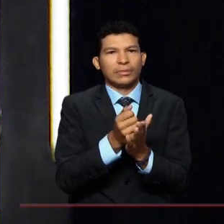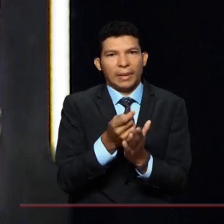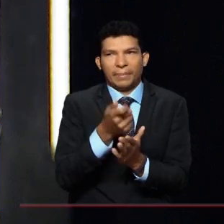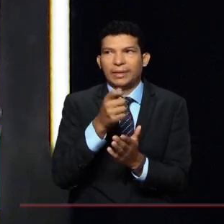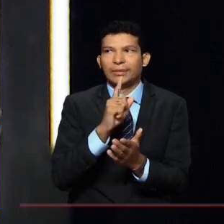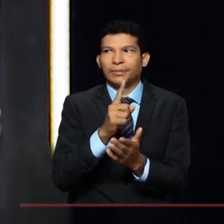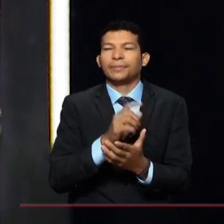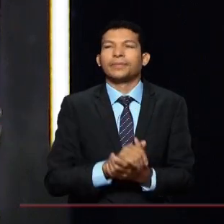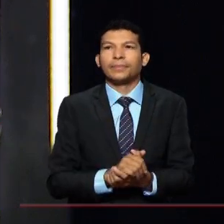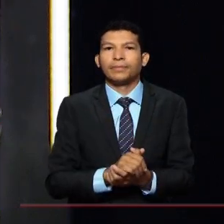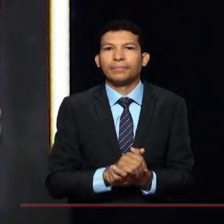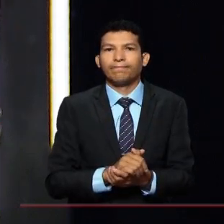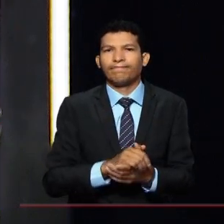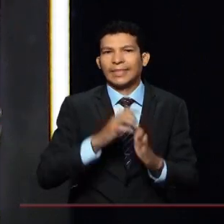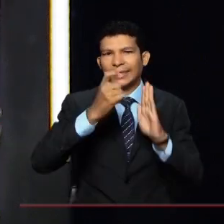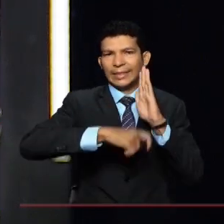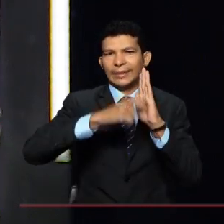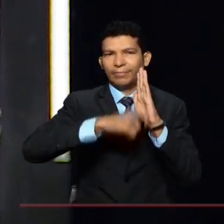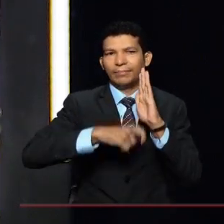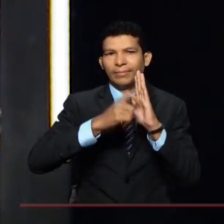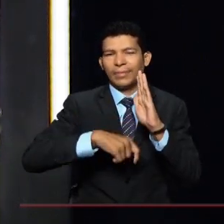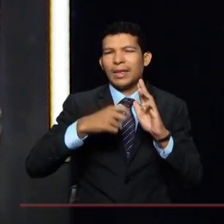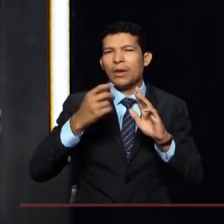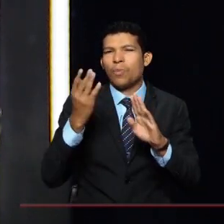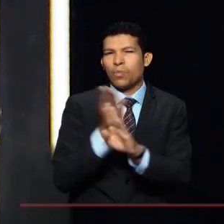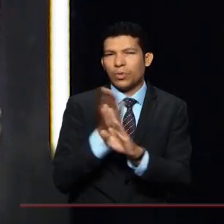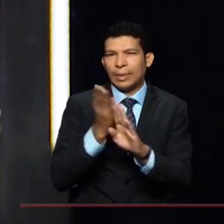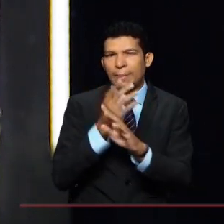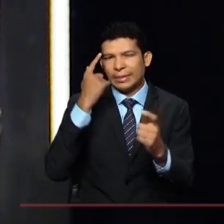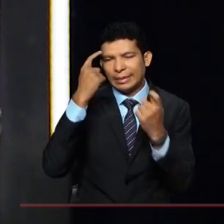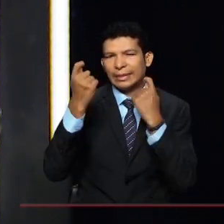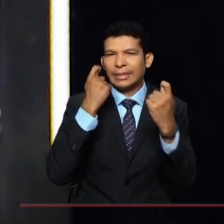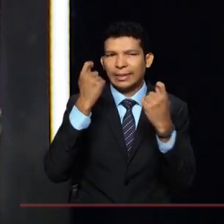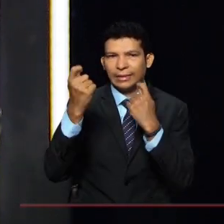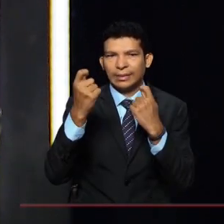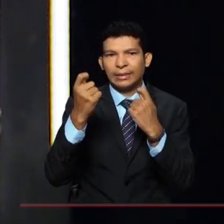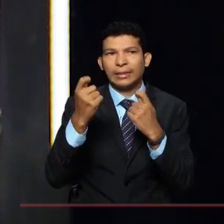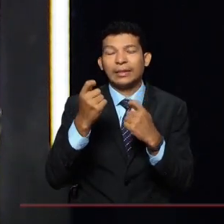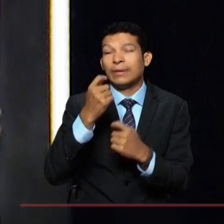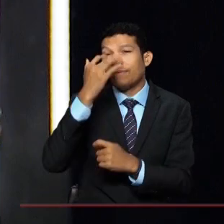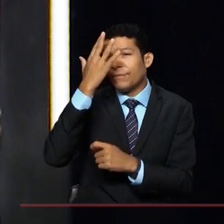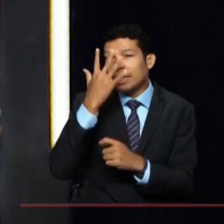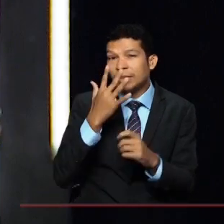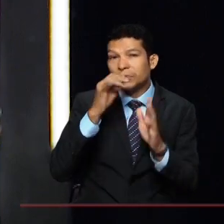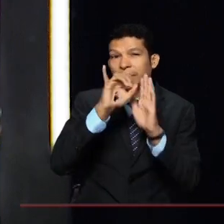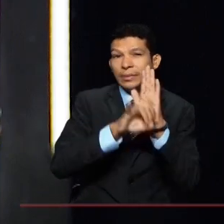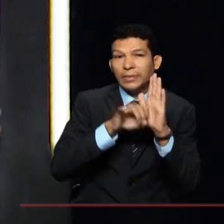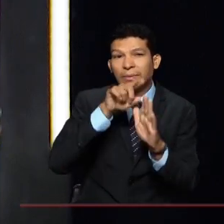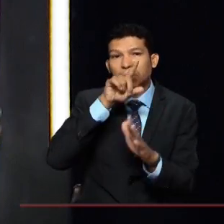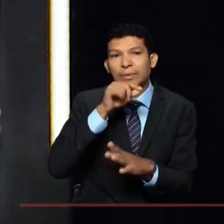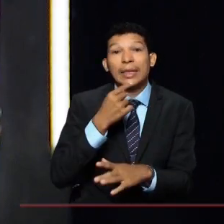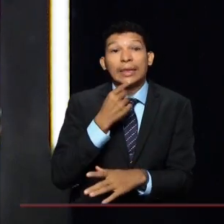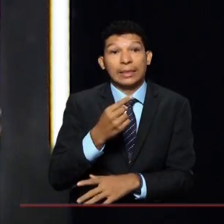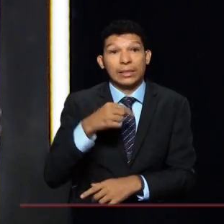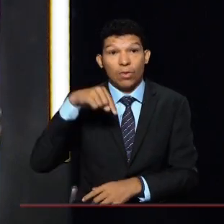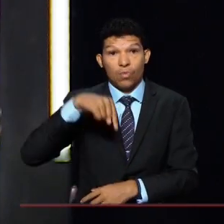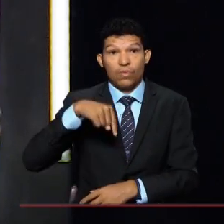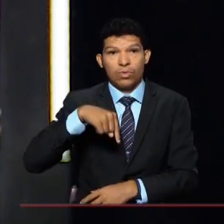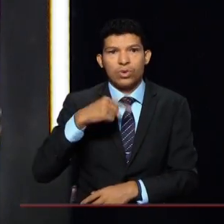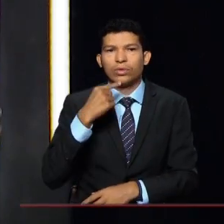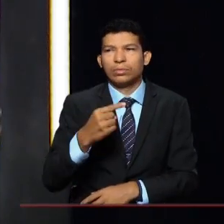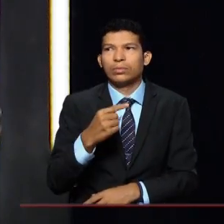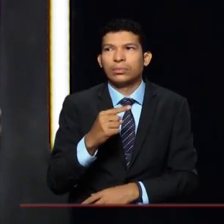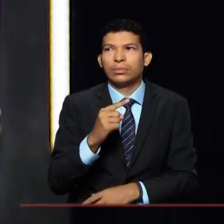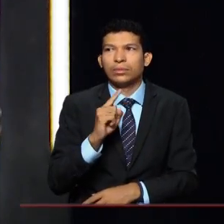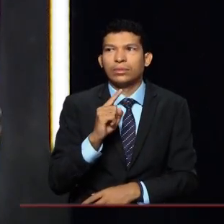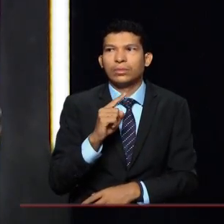en la campaña. Pero lo de Roberto, pienso que hubo problemas en la estrategia. Redes sociales que usted hablaba, Gigi, dicen hoy, usted mira